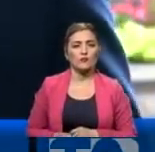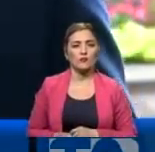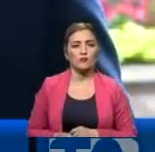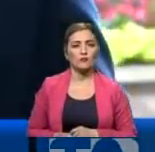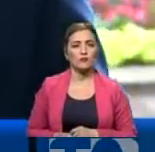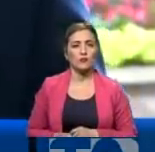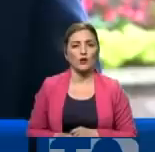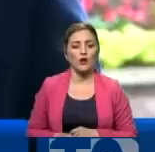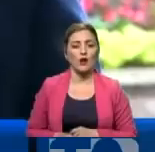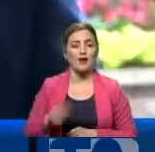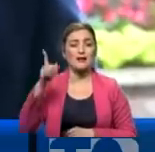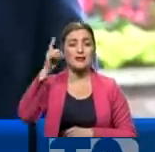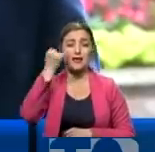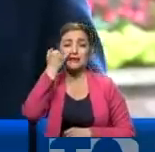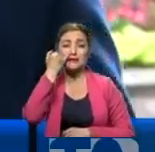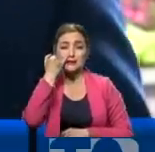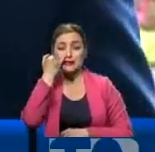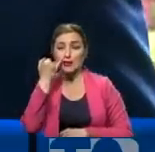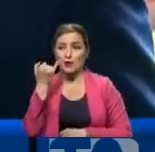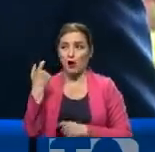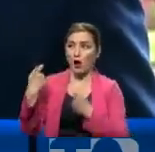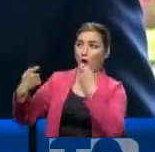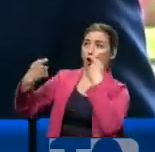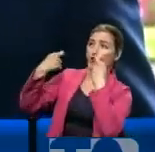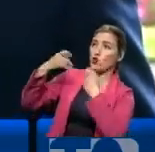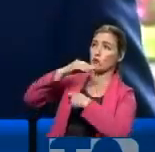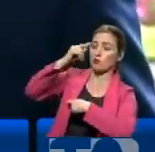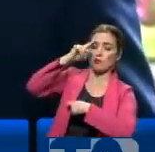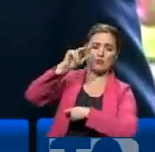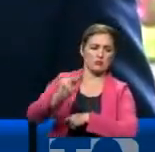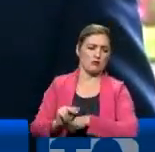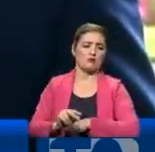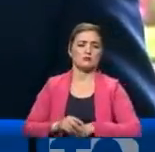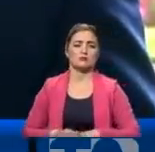esto les lleve, señores líderes indígenas, a ese tipo de imágenes.